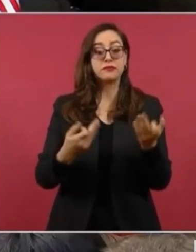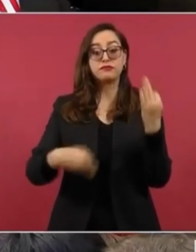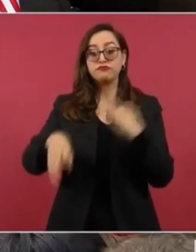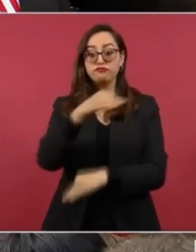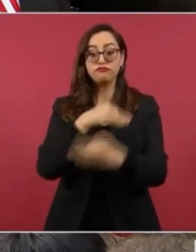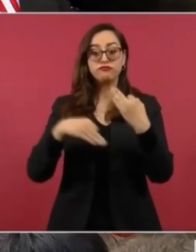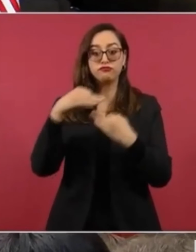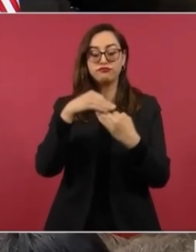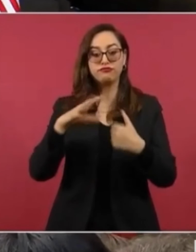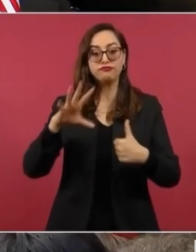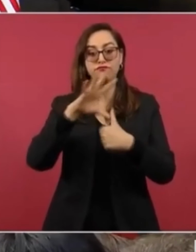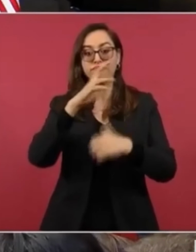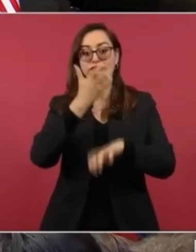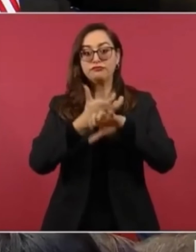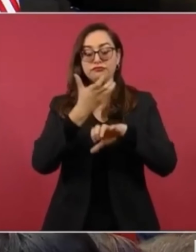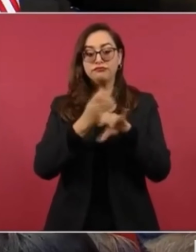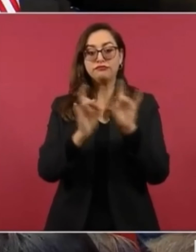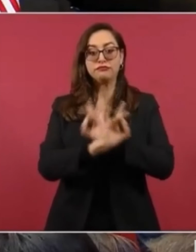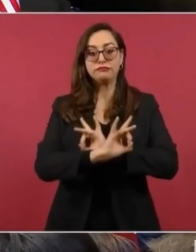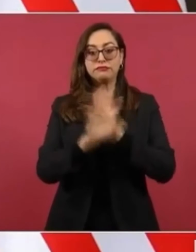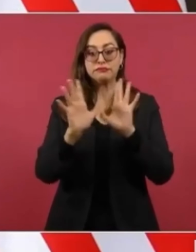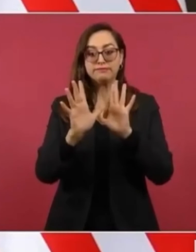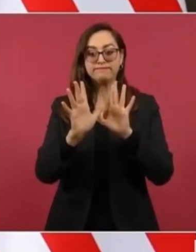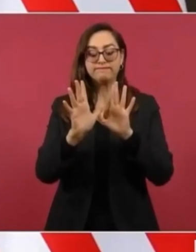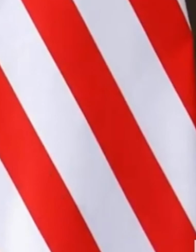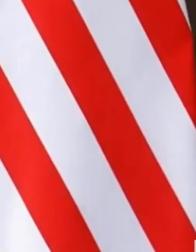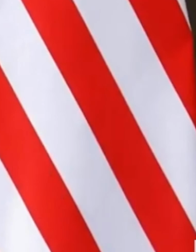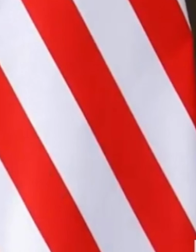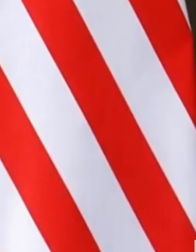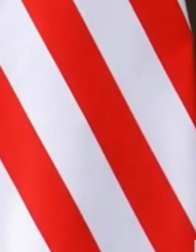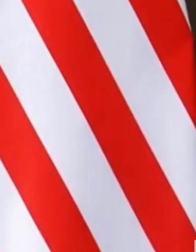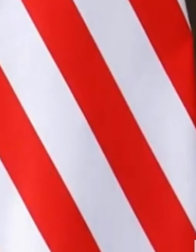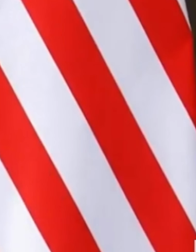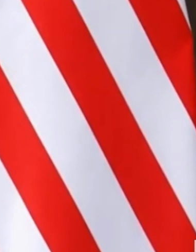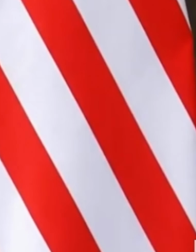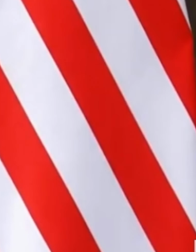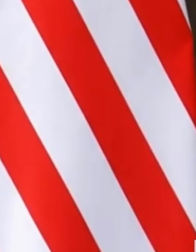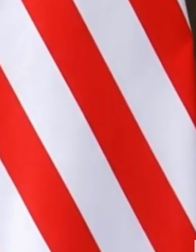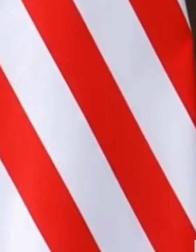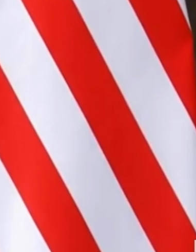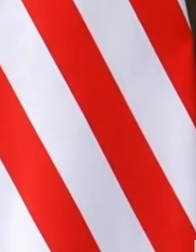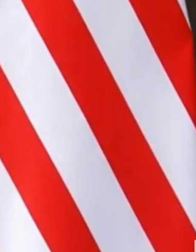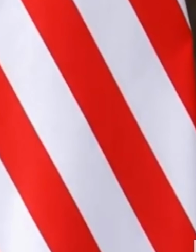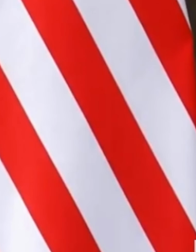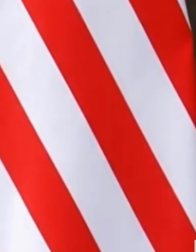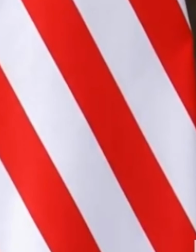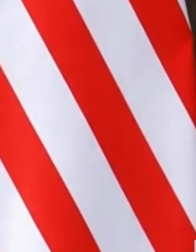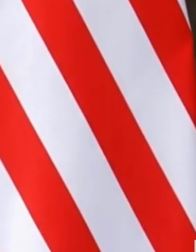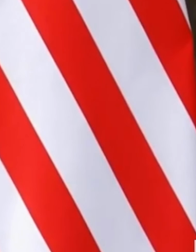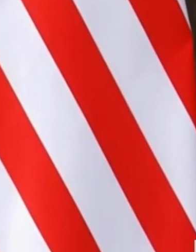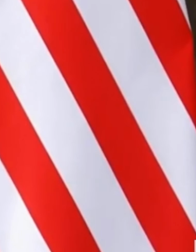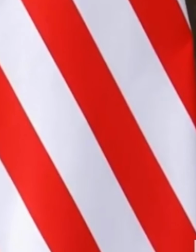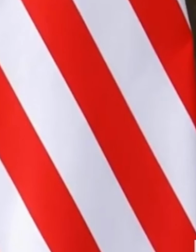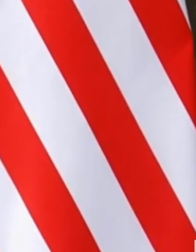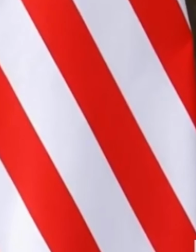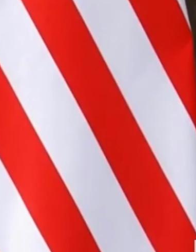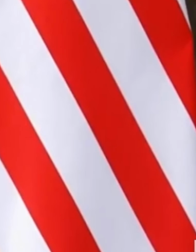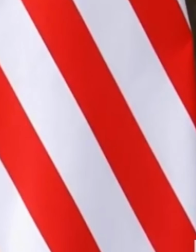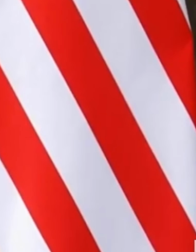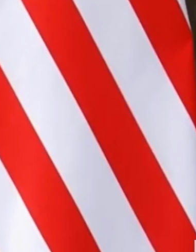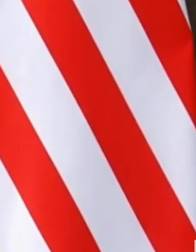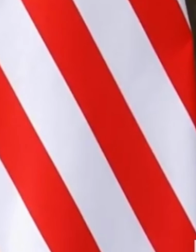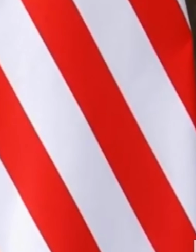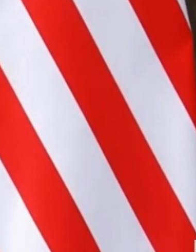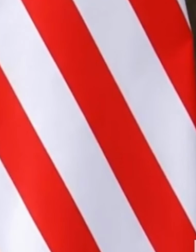than any time in history. And North America, de la historia, y en Washington